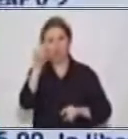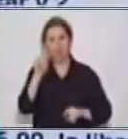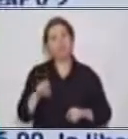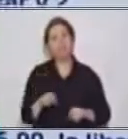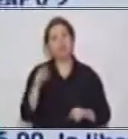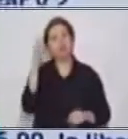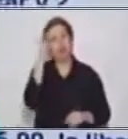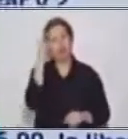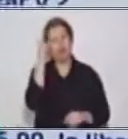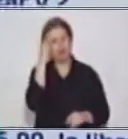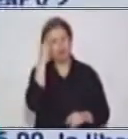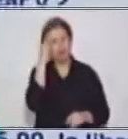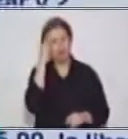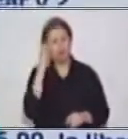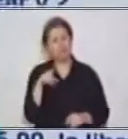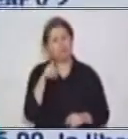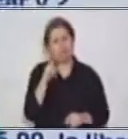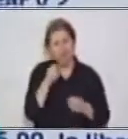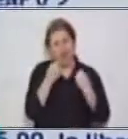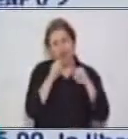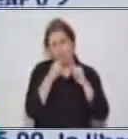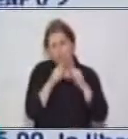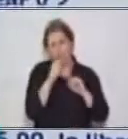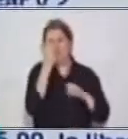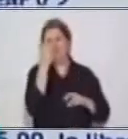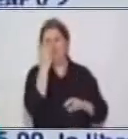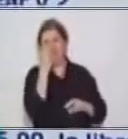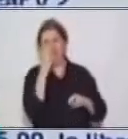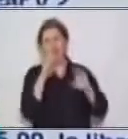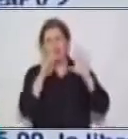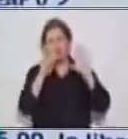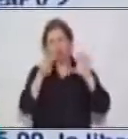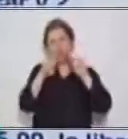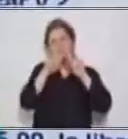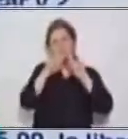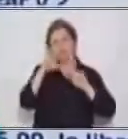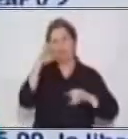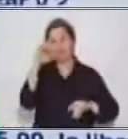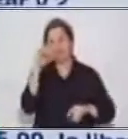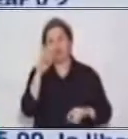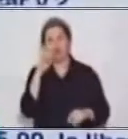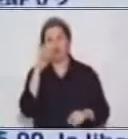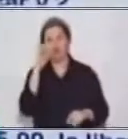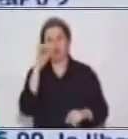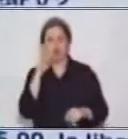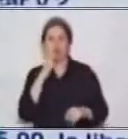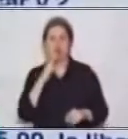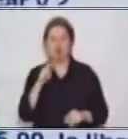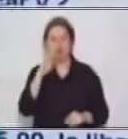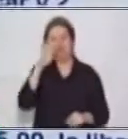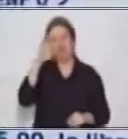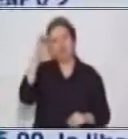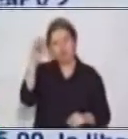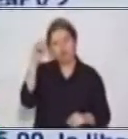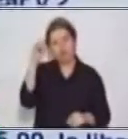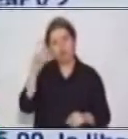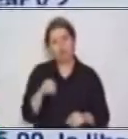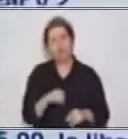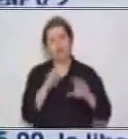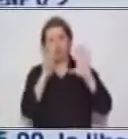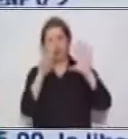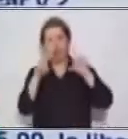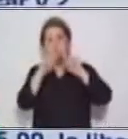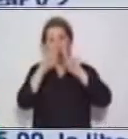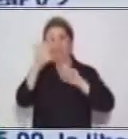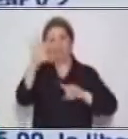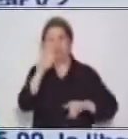Vamos a repetir. 8 por 0, 0. 8 por 5, 40. Es un 0, ya lo arreglamos aquí. Tengo